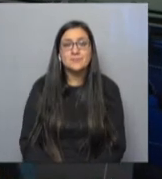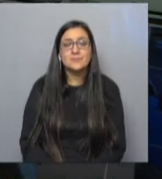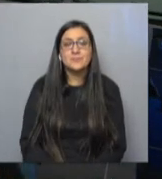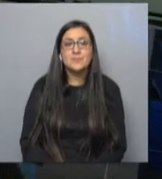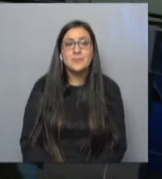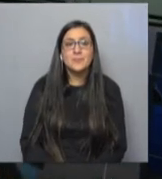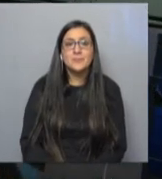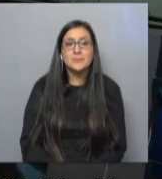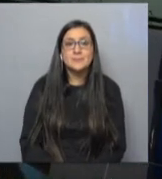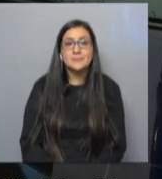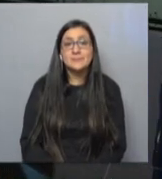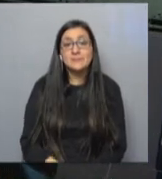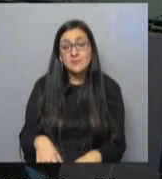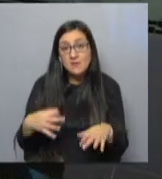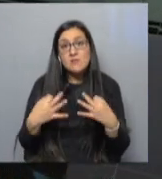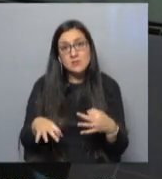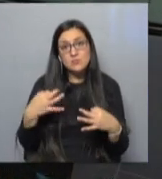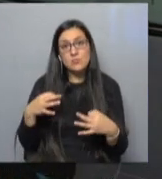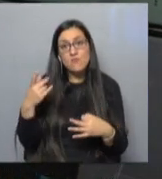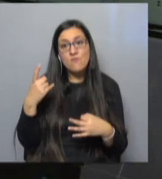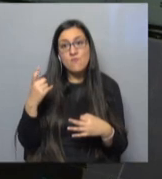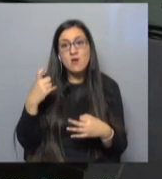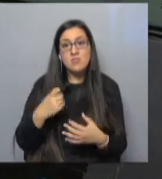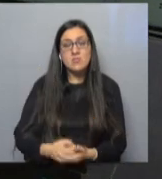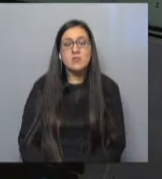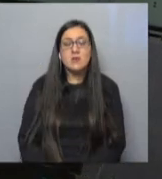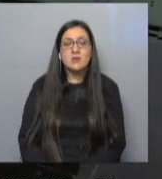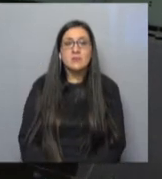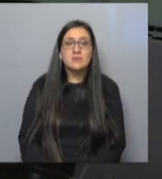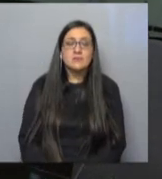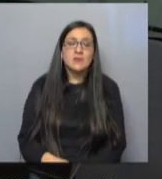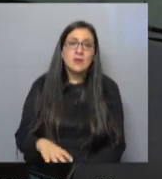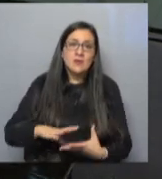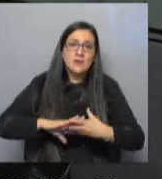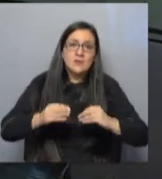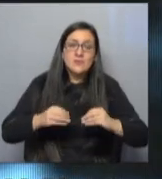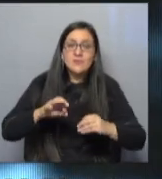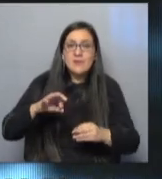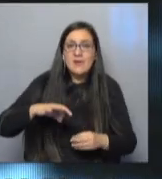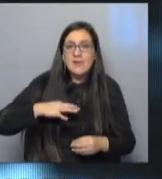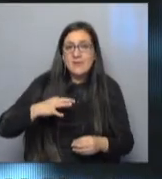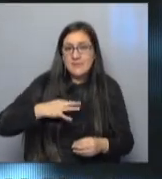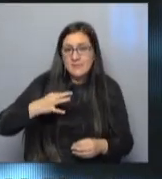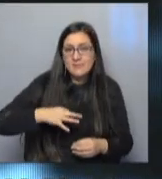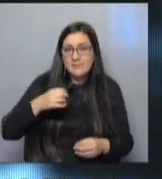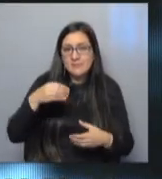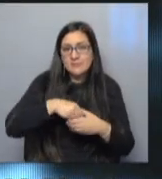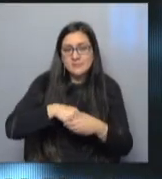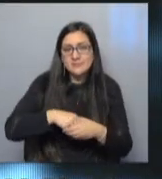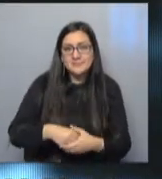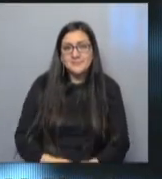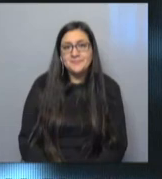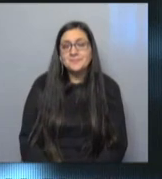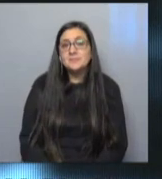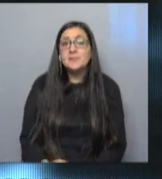este y son realmente muy fuertes de lo que eran las condiciones de vida en la colonia en esos ángeles vamos allá vamos a hablar de